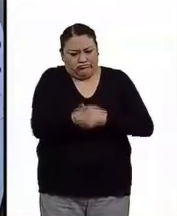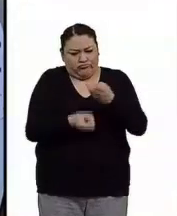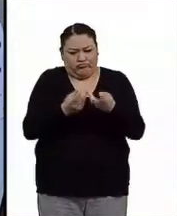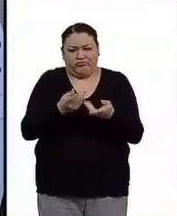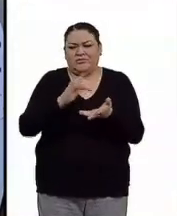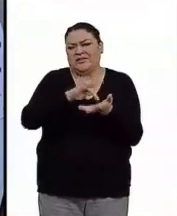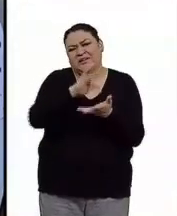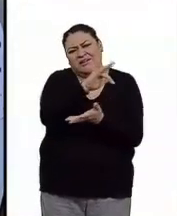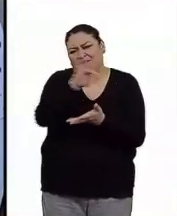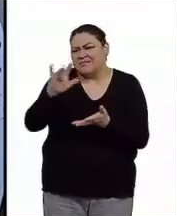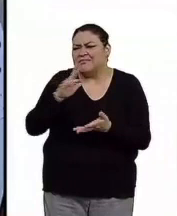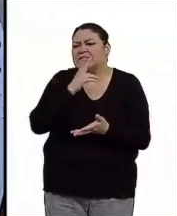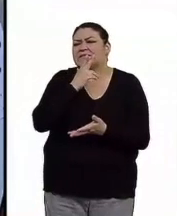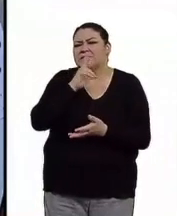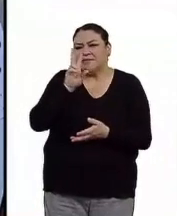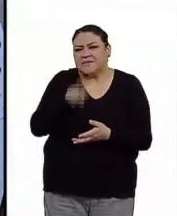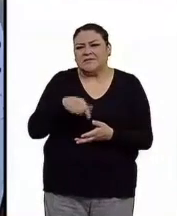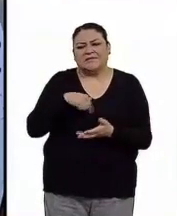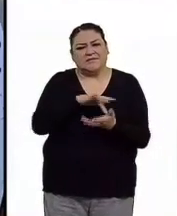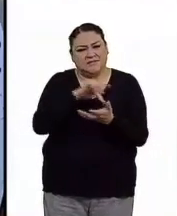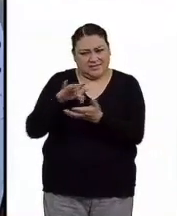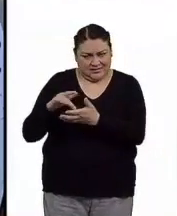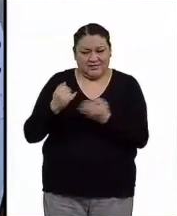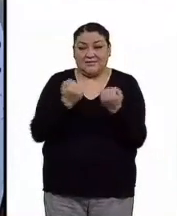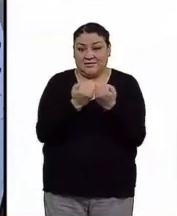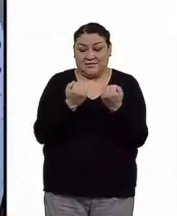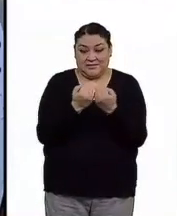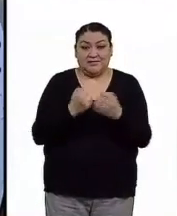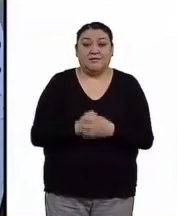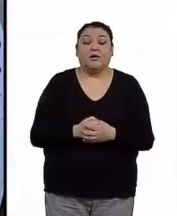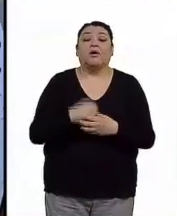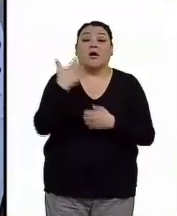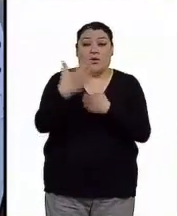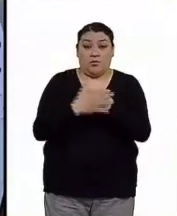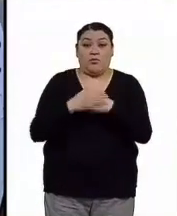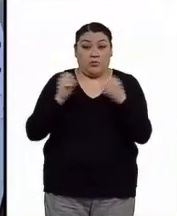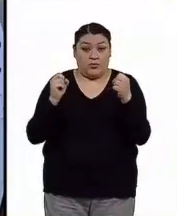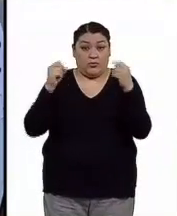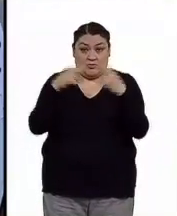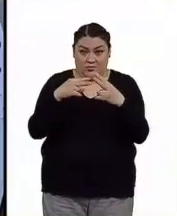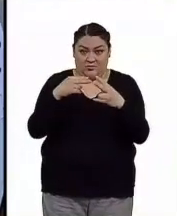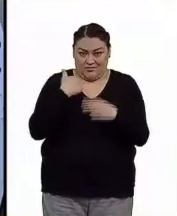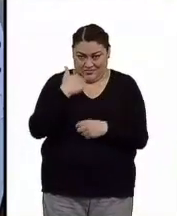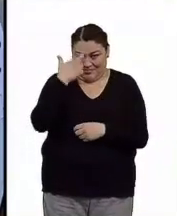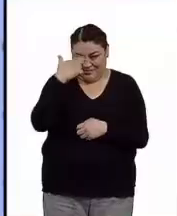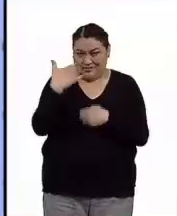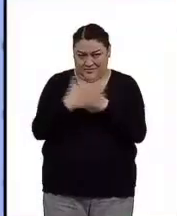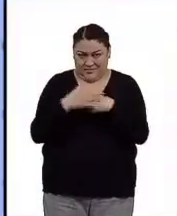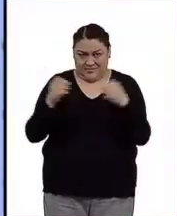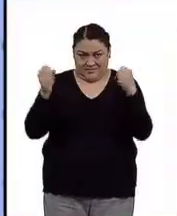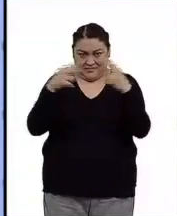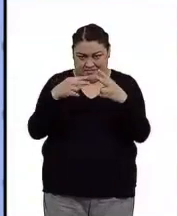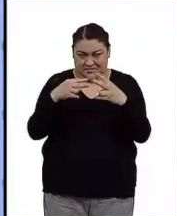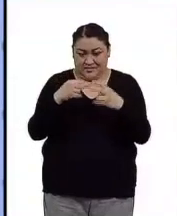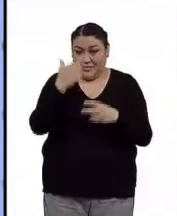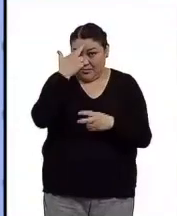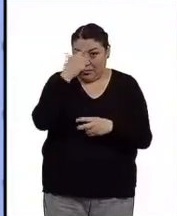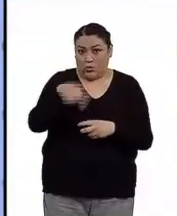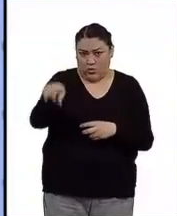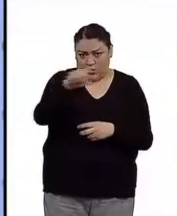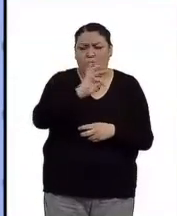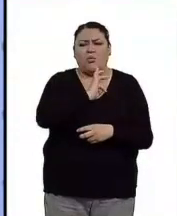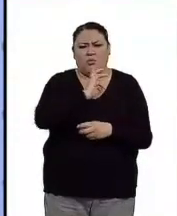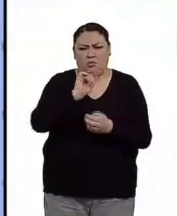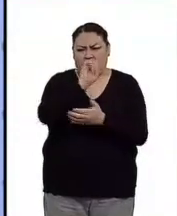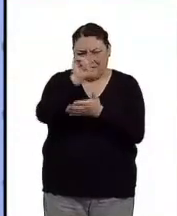aportaciones. Gracias. Muchas gracias. Y lo invitamos a vernos en nuestro próximo programa. Le recordamos que puede seguirnos